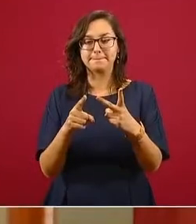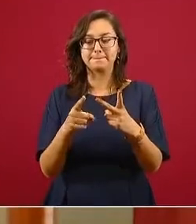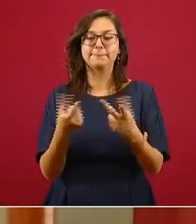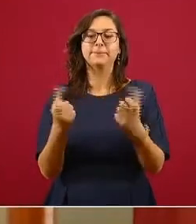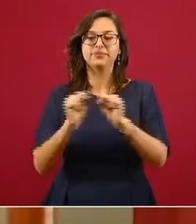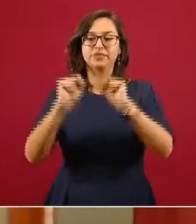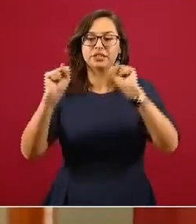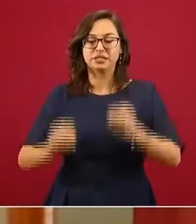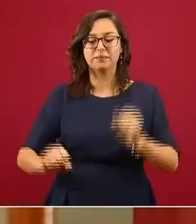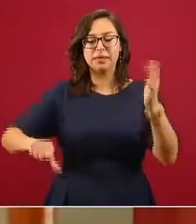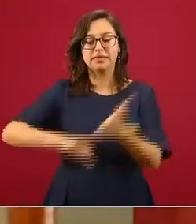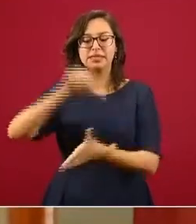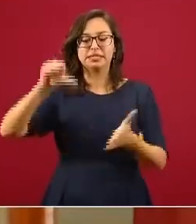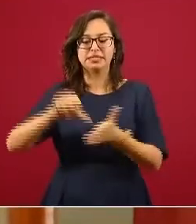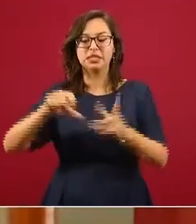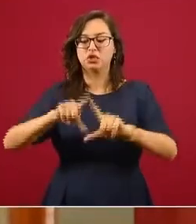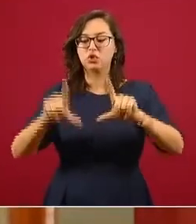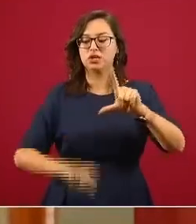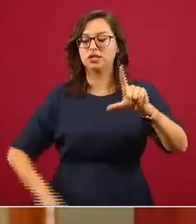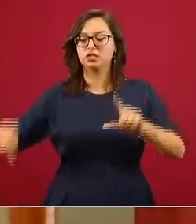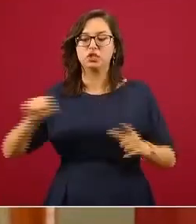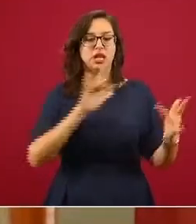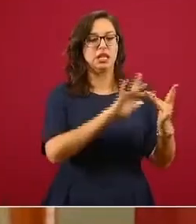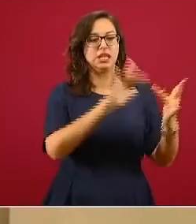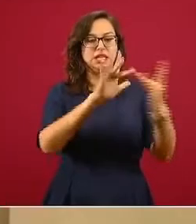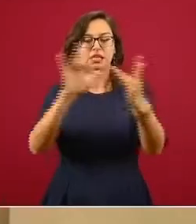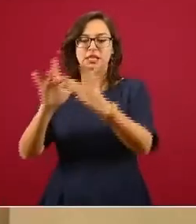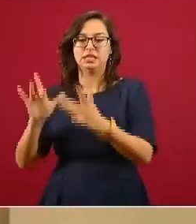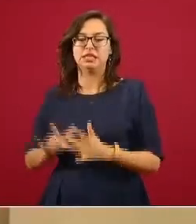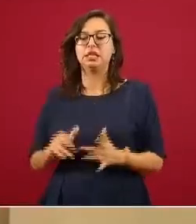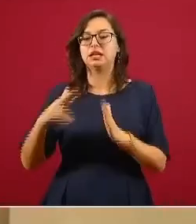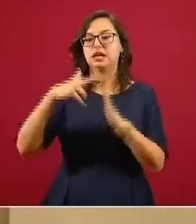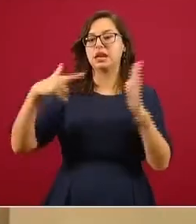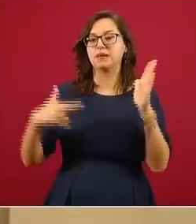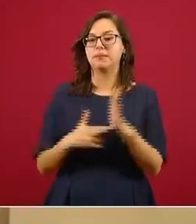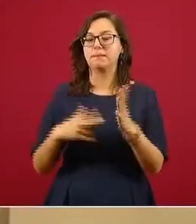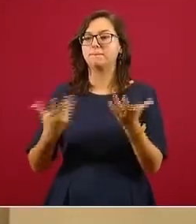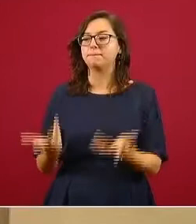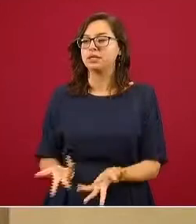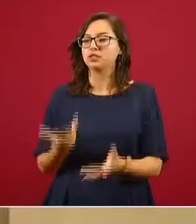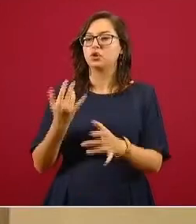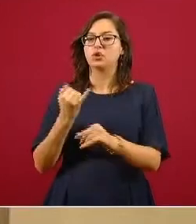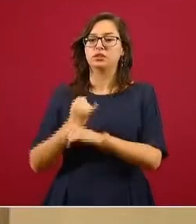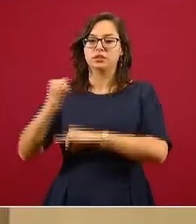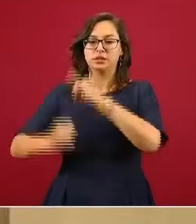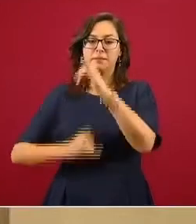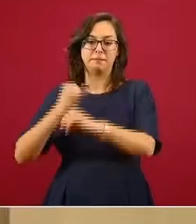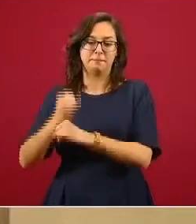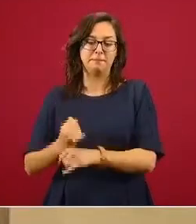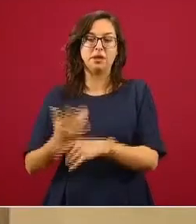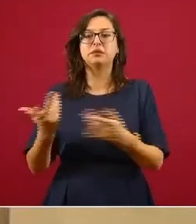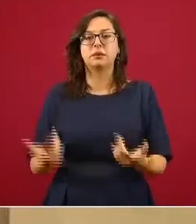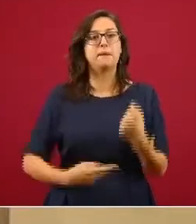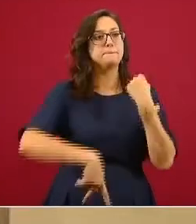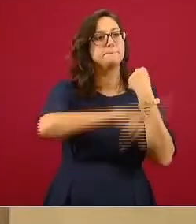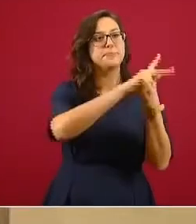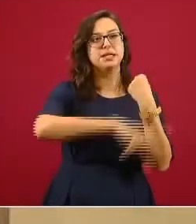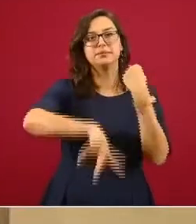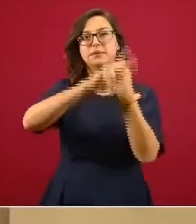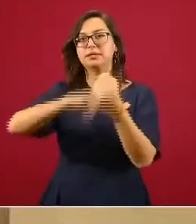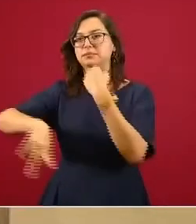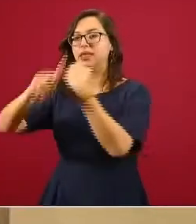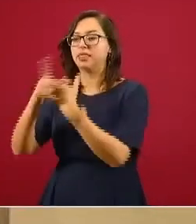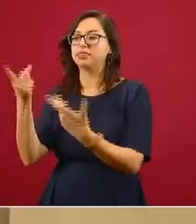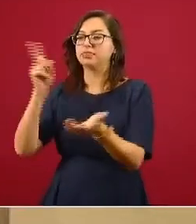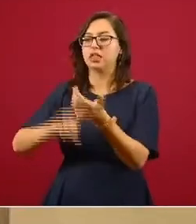centros nacionales de enlace del Reglamento Sanitario Internacional. Todos los países que somos miembros, Estados miembros de la